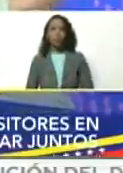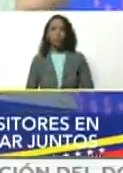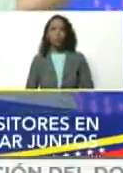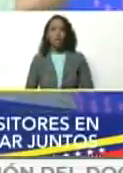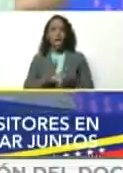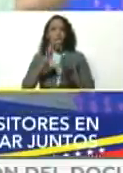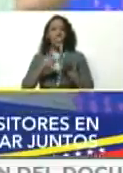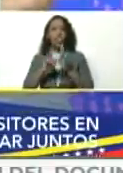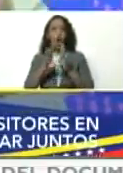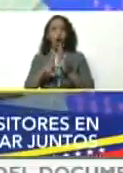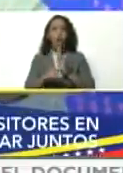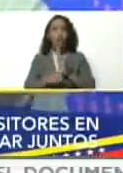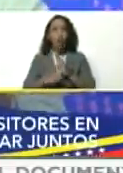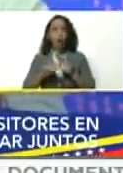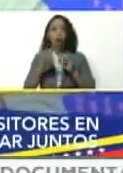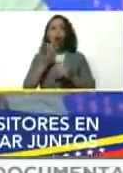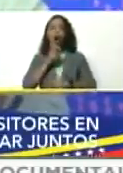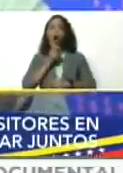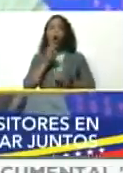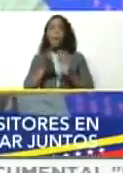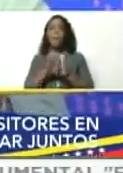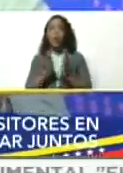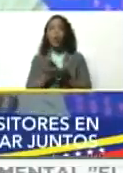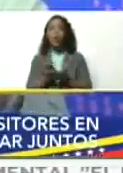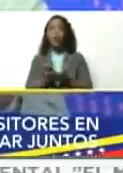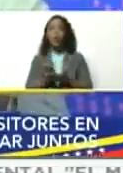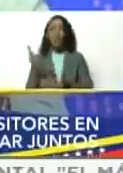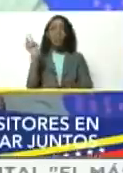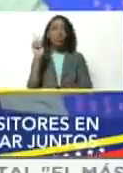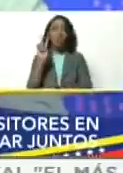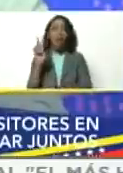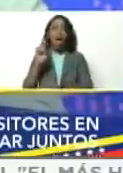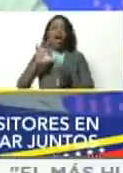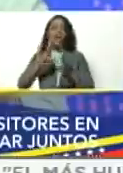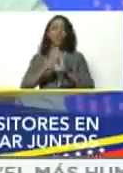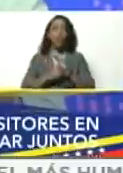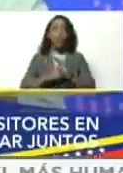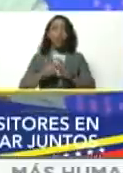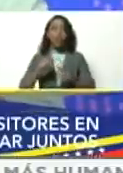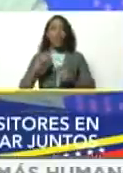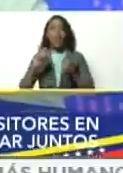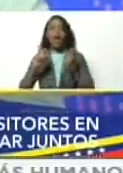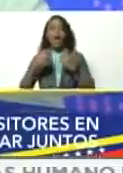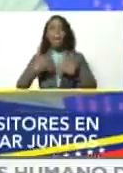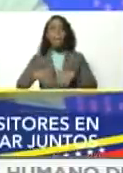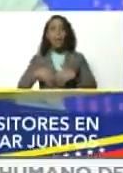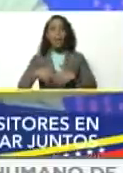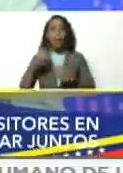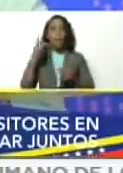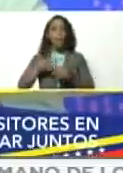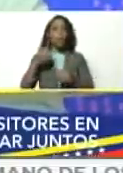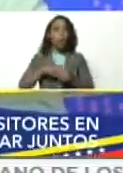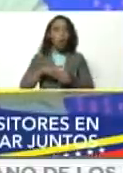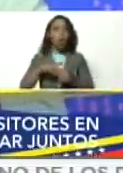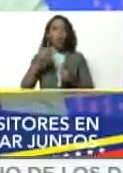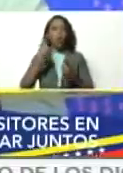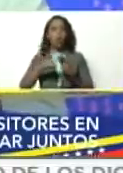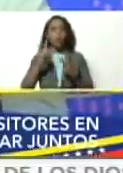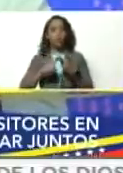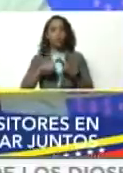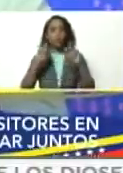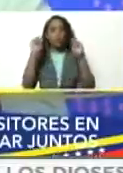Robo del oro en el mundo de Venezuela, robo de Citgo, robo de monómero, robo y quiebra además de Citgo y de